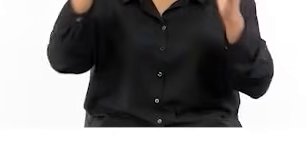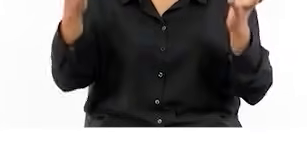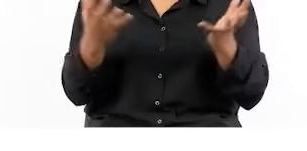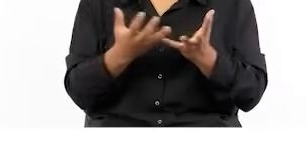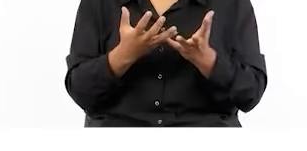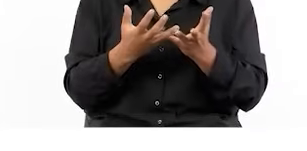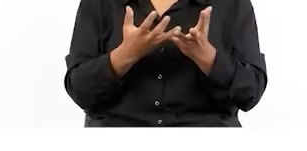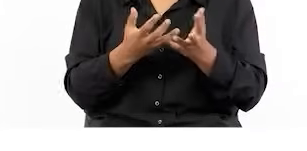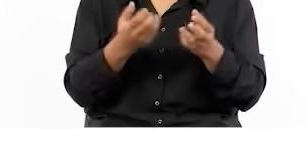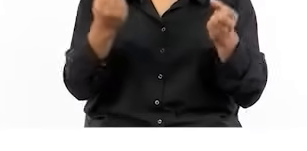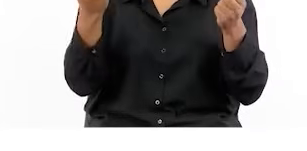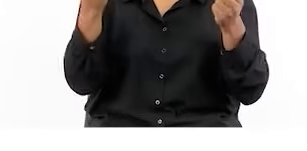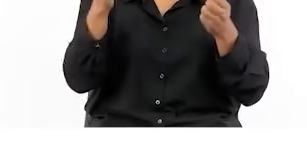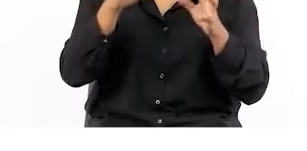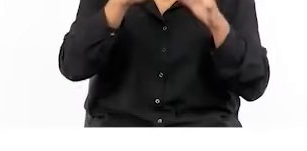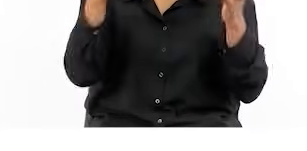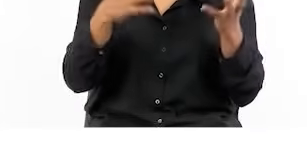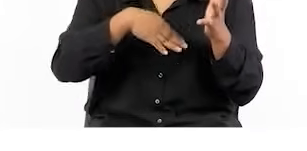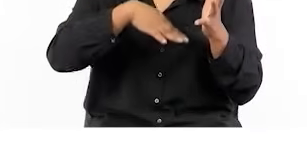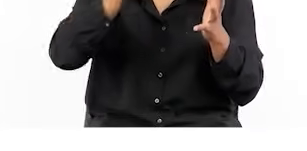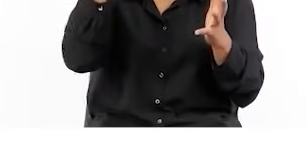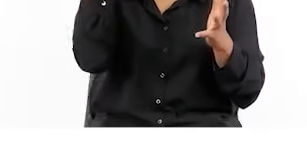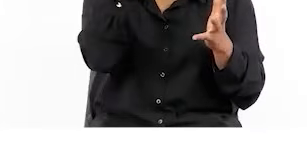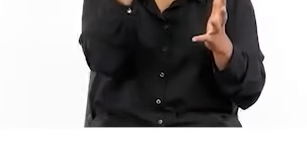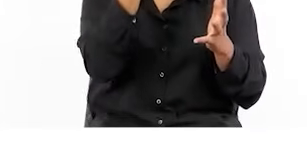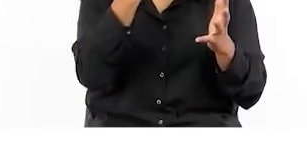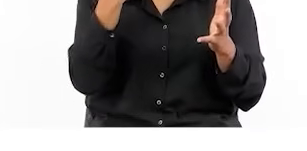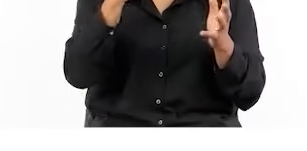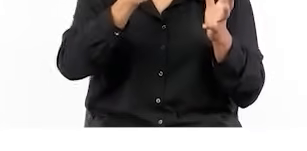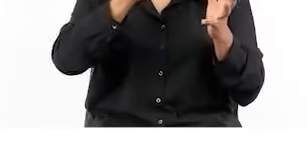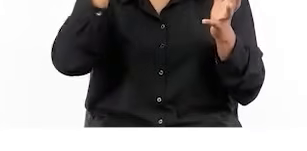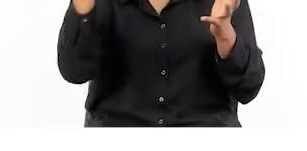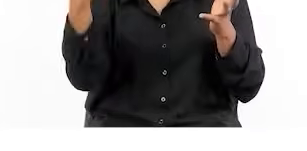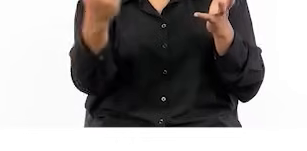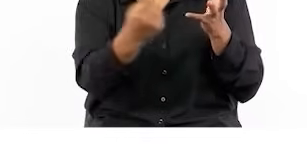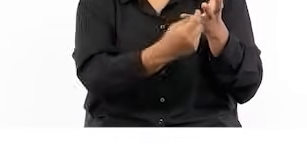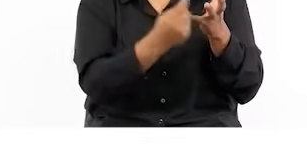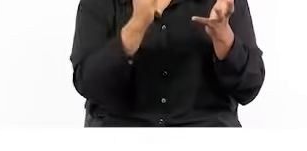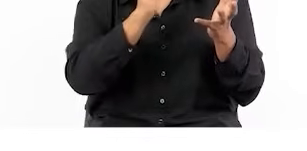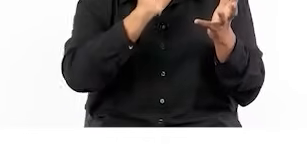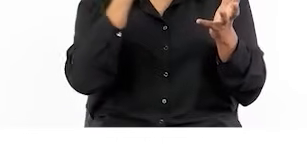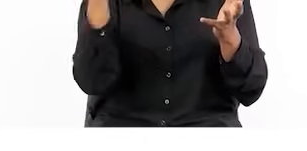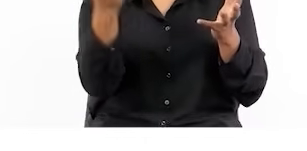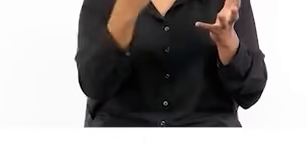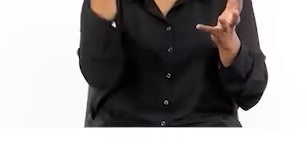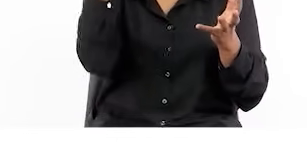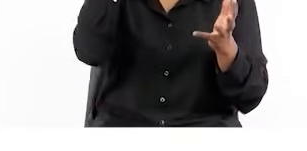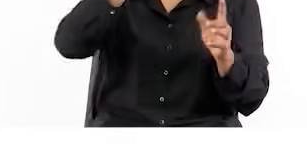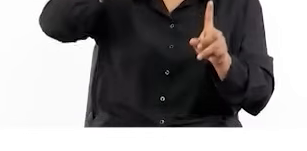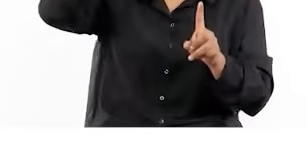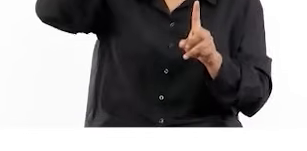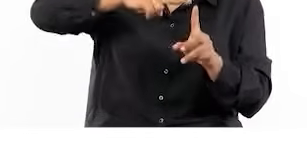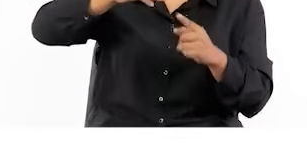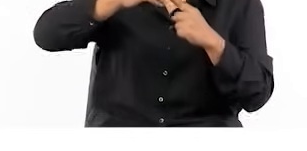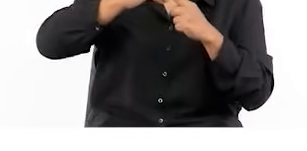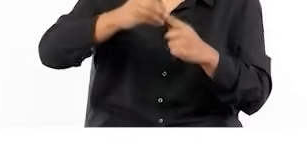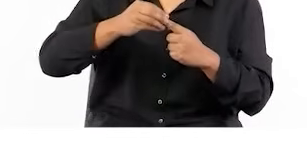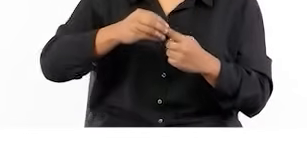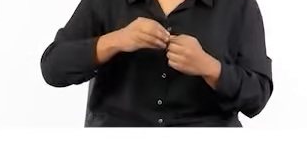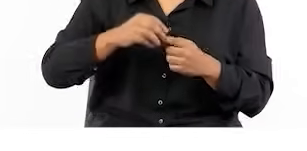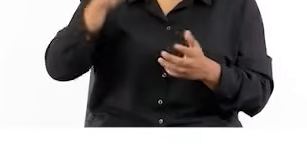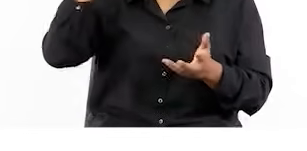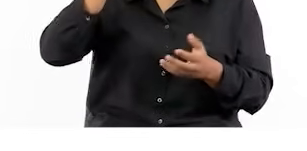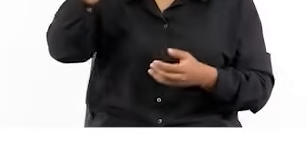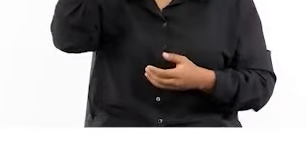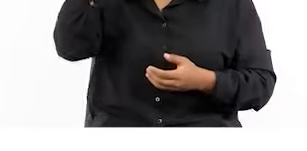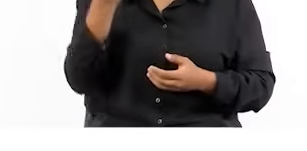El caso de Saturno, podemos decir que se considera el planeta más hermoso, debido a que tiene elegantes anillos que lo rodean.